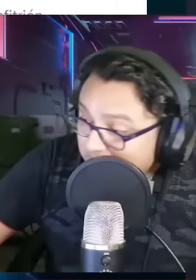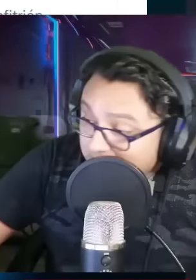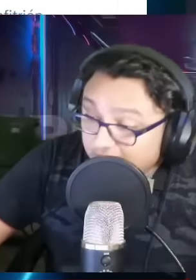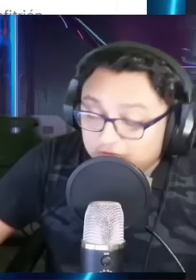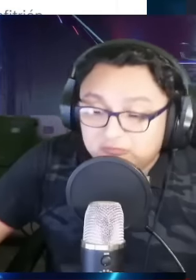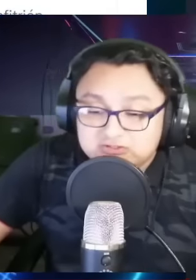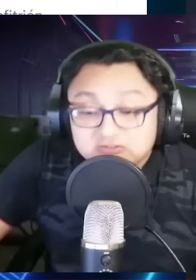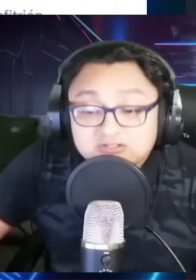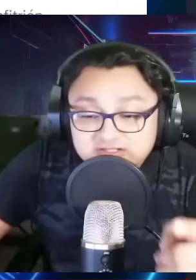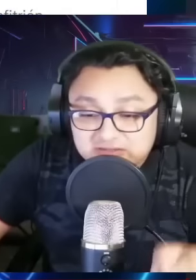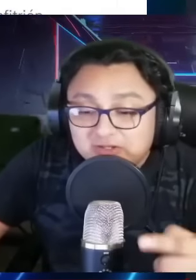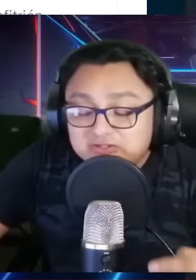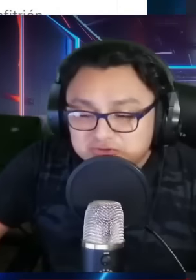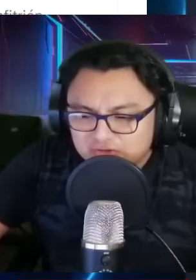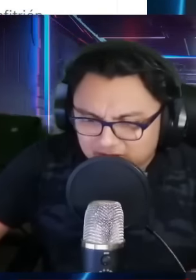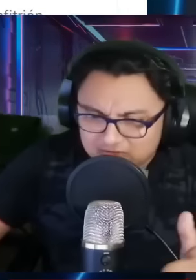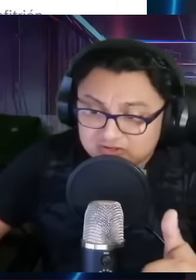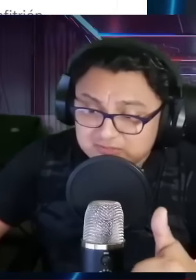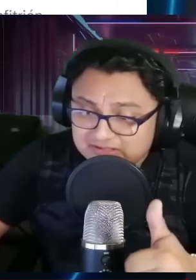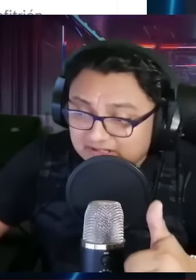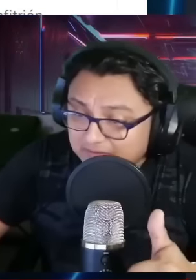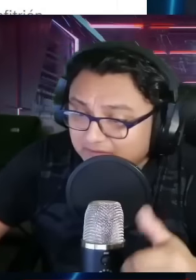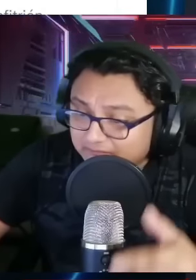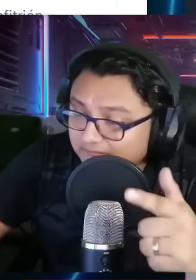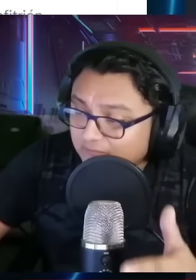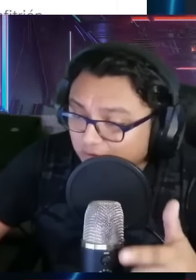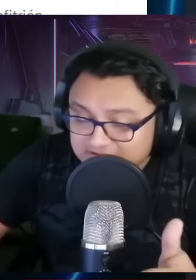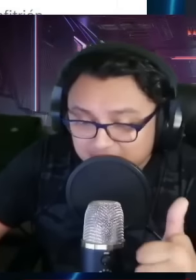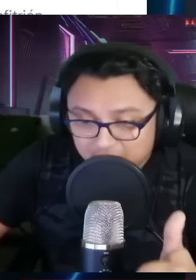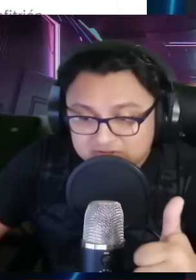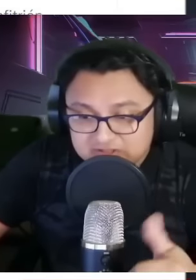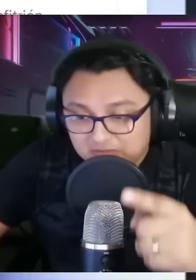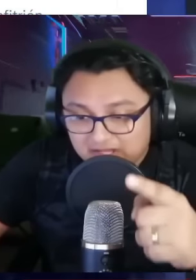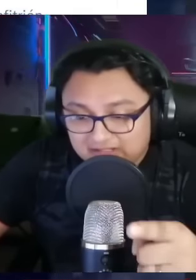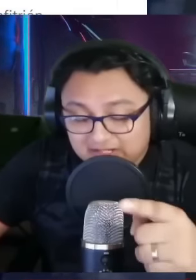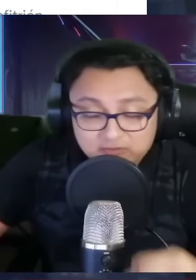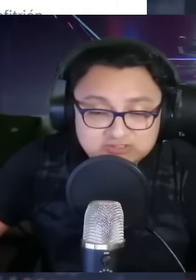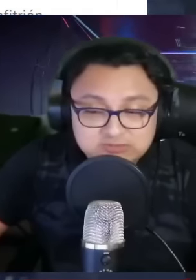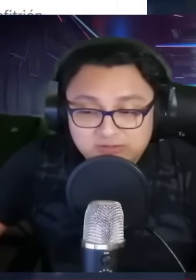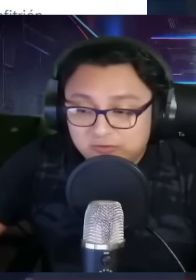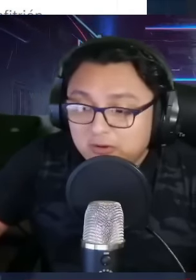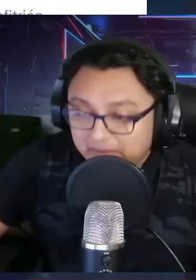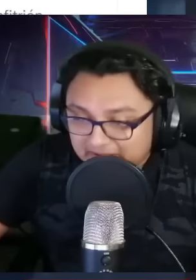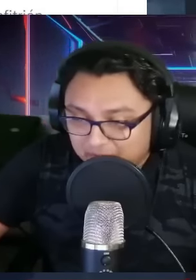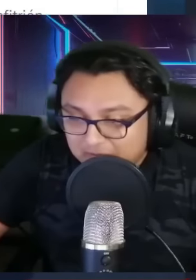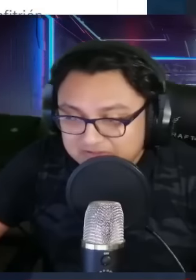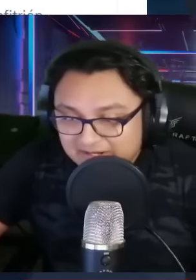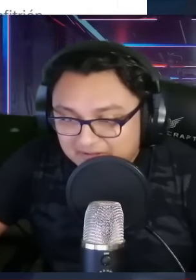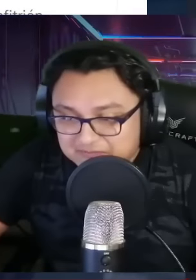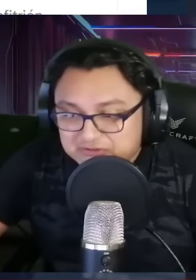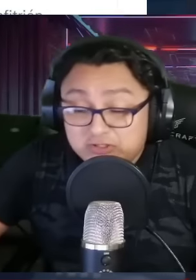de esta videoinformación. Si el video les gustó, ayúdanos con esa manita arriba, con ese poderosísimo like, dale me gusta a este video para que